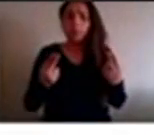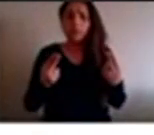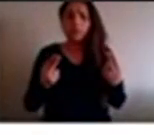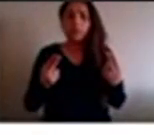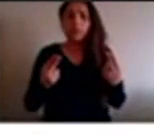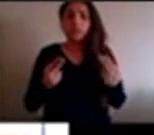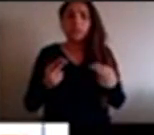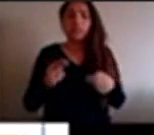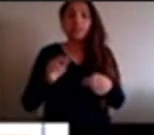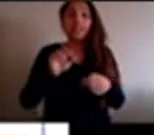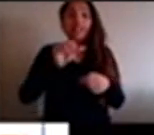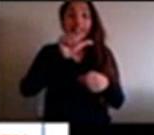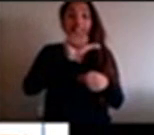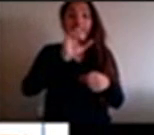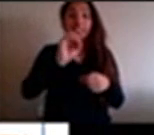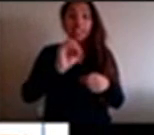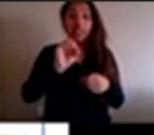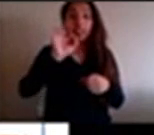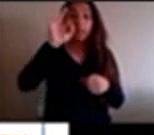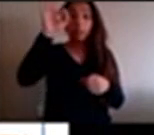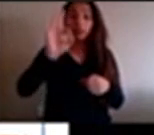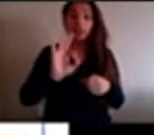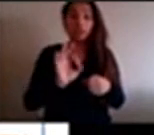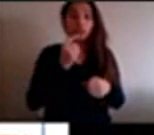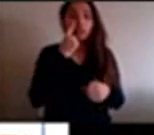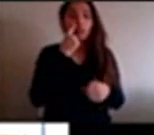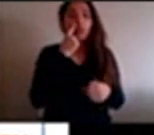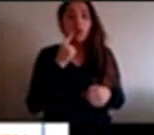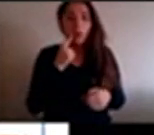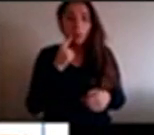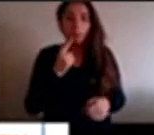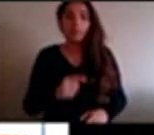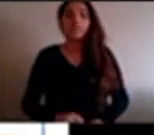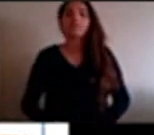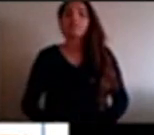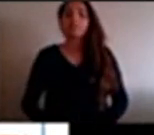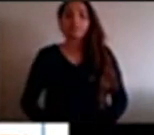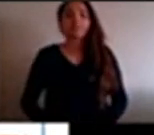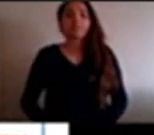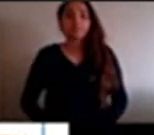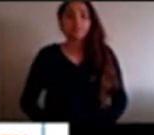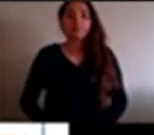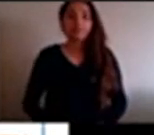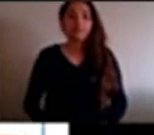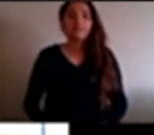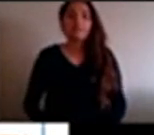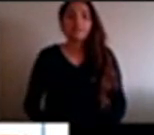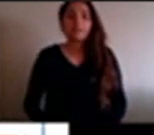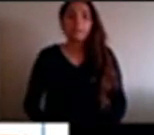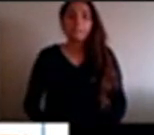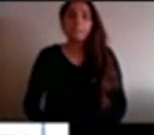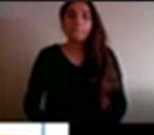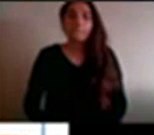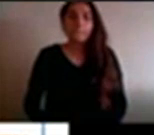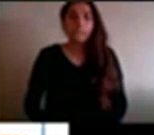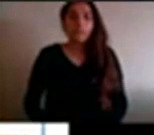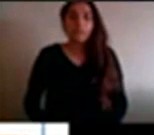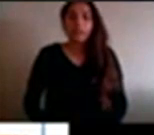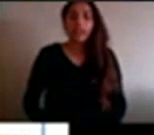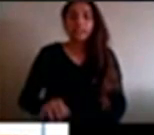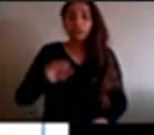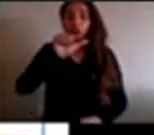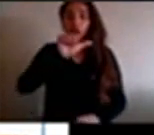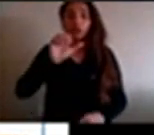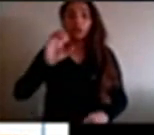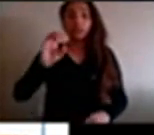el 60% son hombres. Los vinculados, estos 437 personas con discapacidad, el 60% son